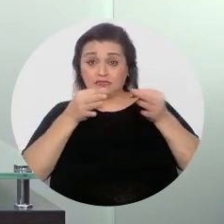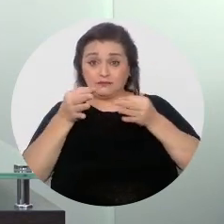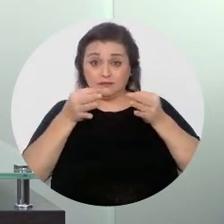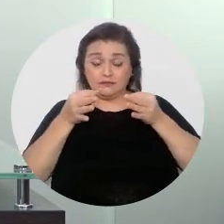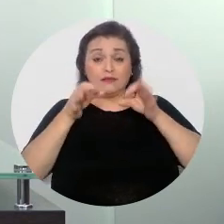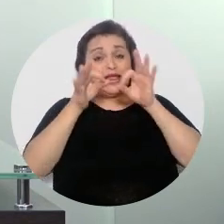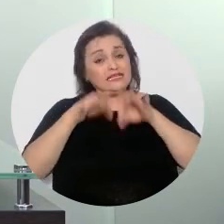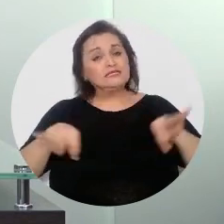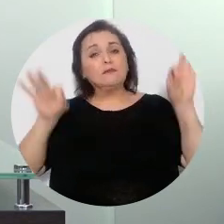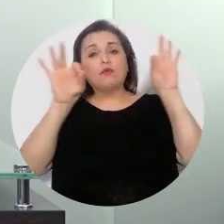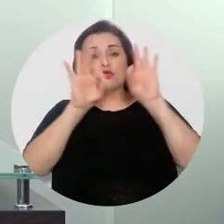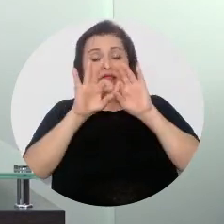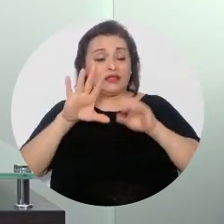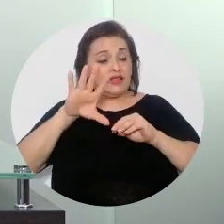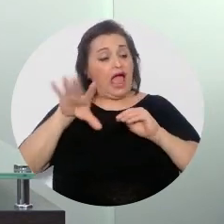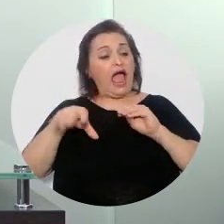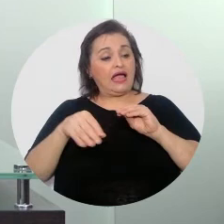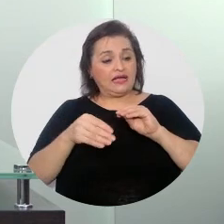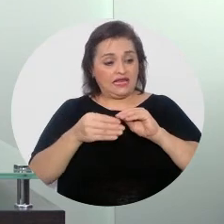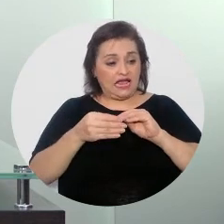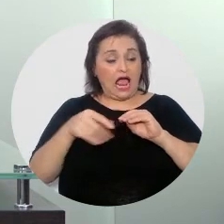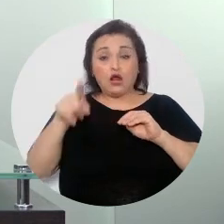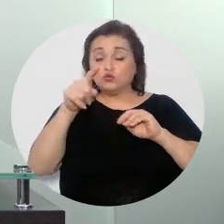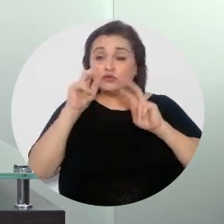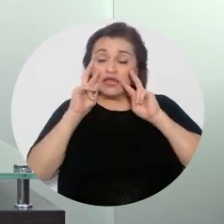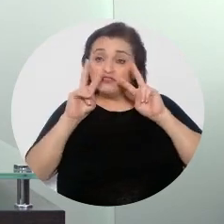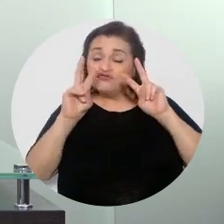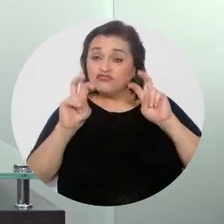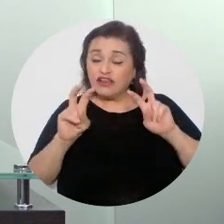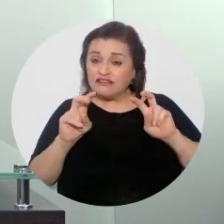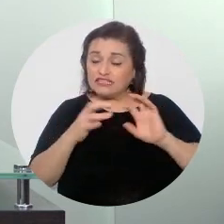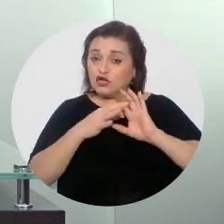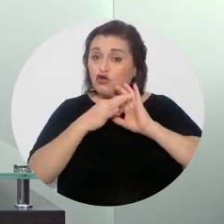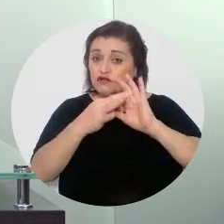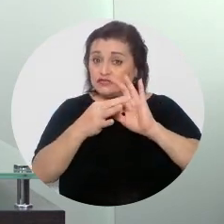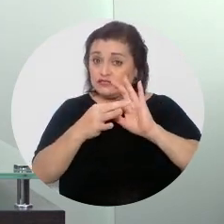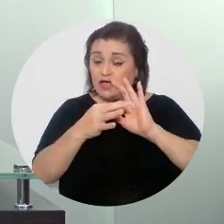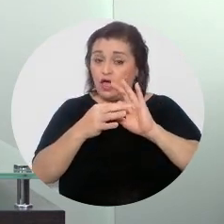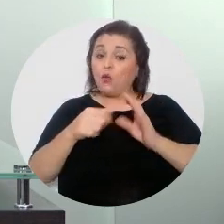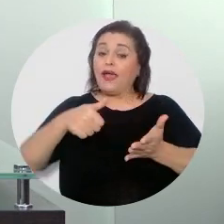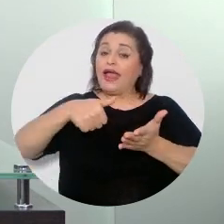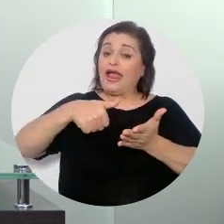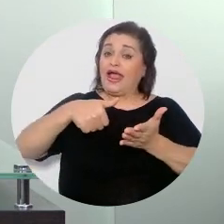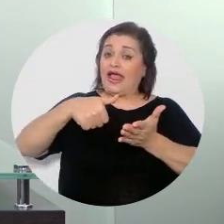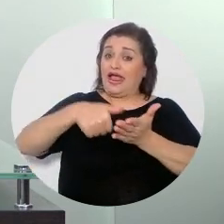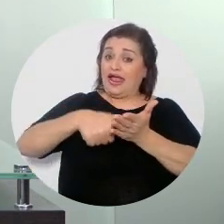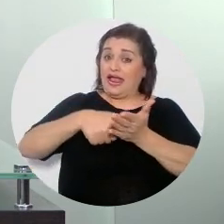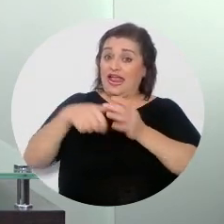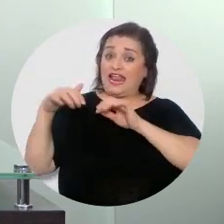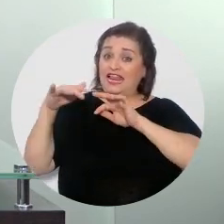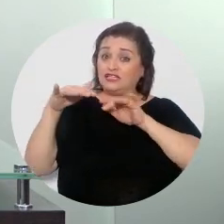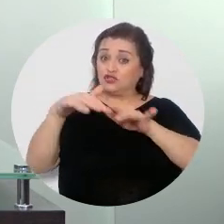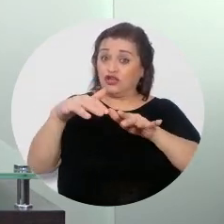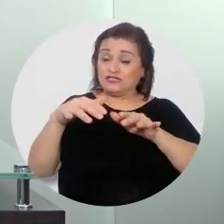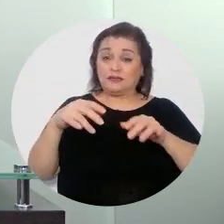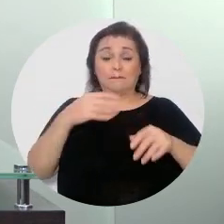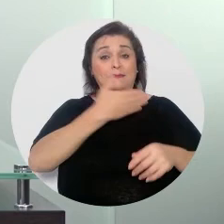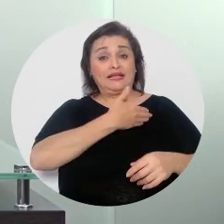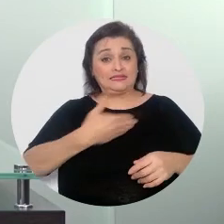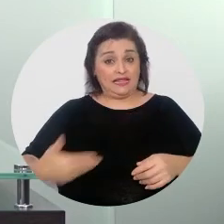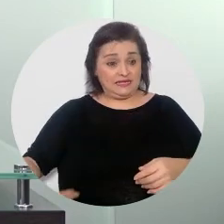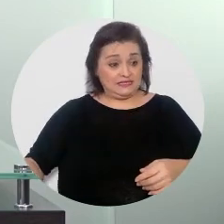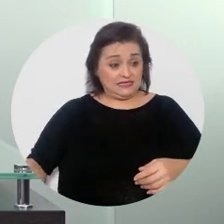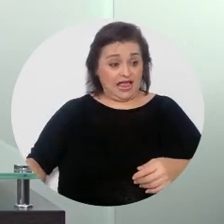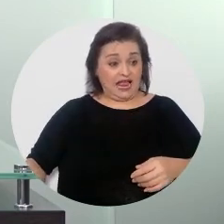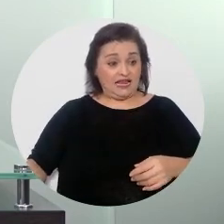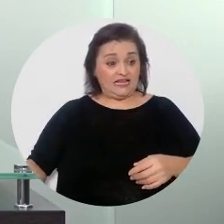el momento, es importante agregar, por la importancia que revisten, sobre todo en lo que tiene que ver con elecciones presidenciales, y aquí lo